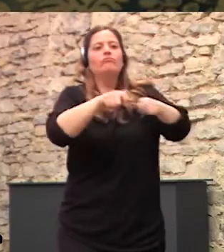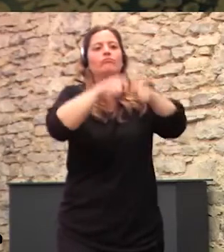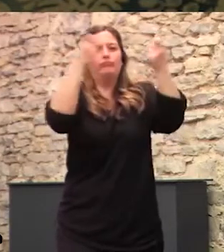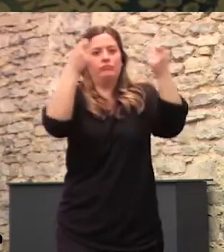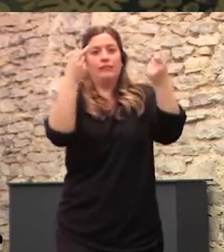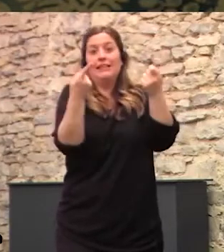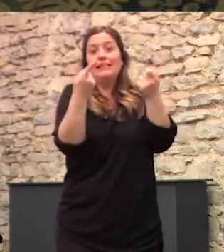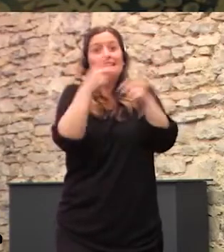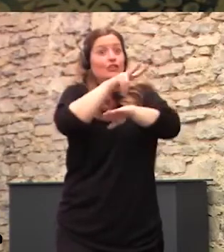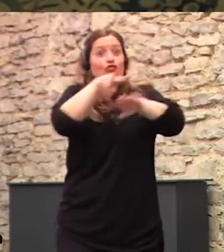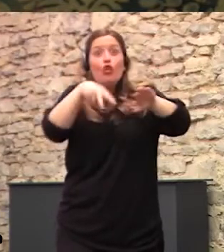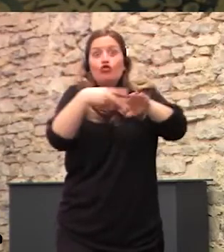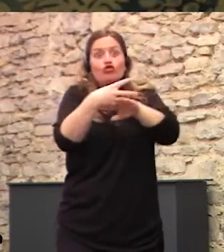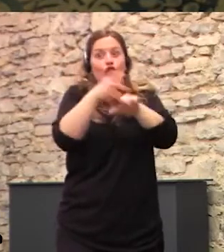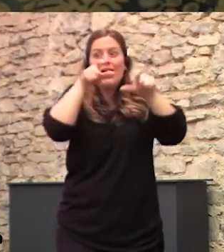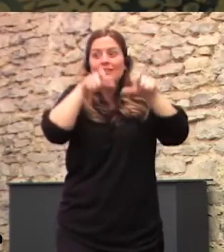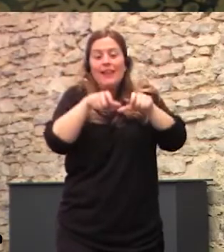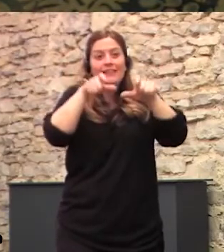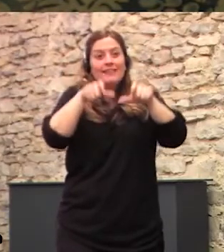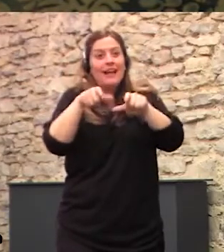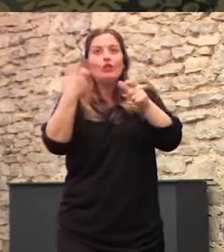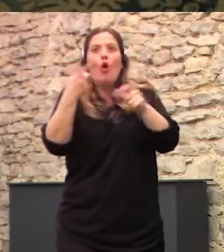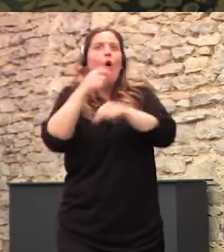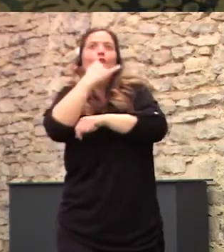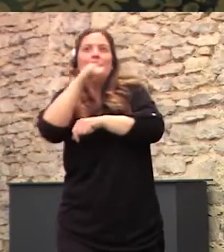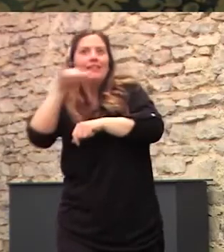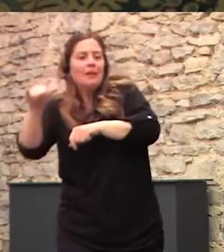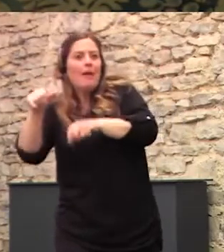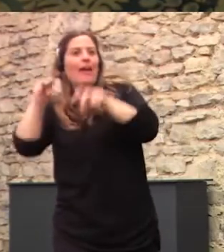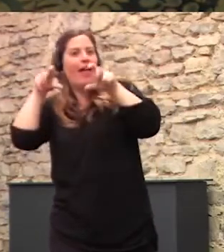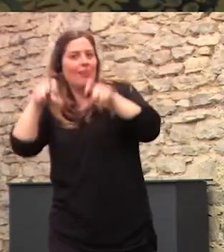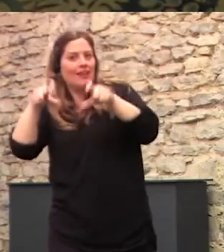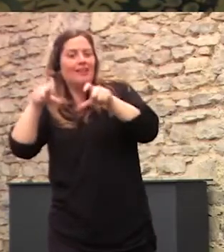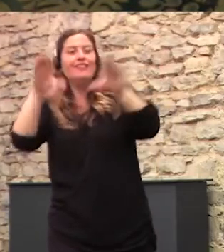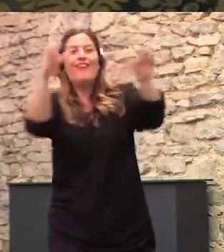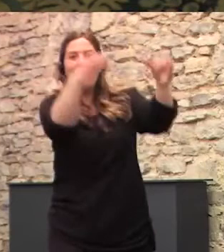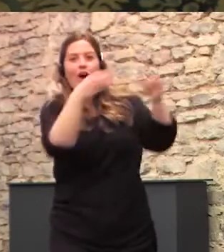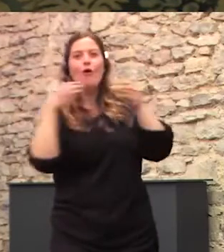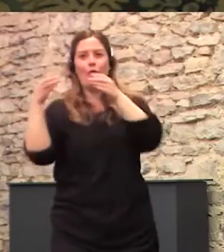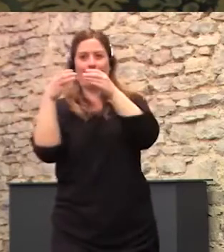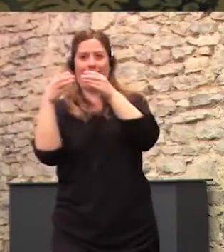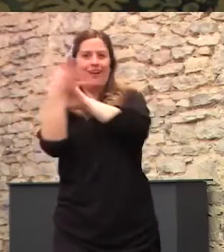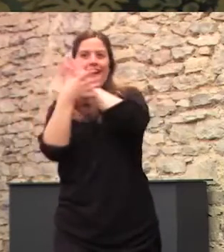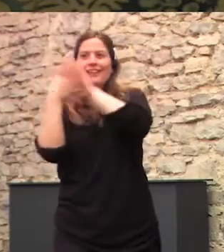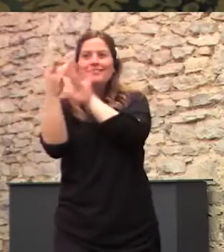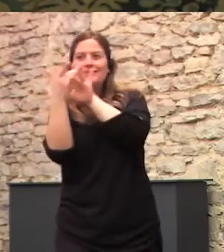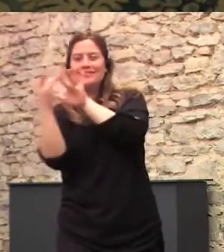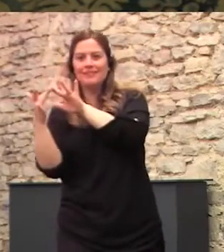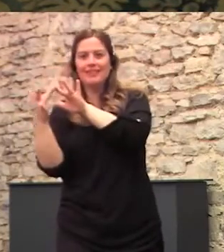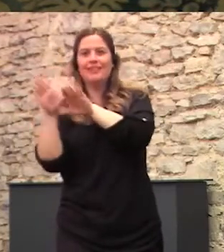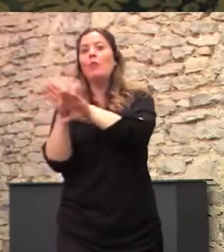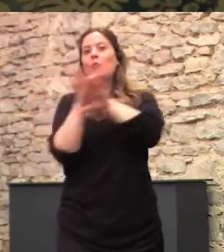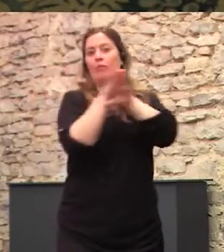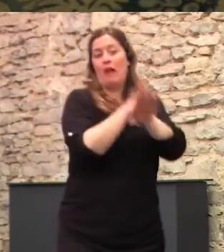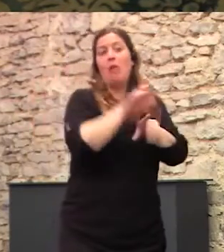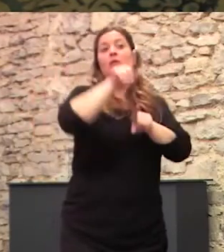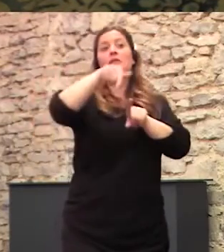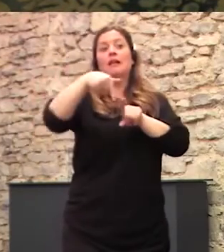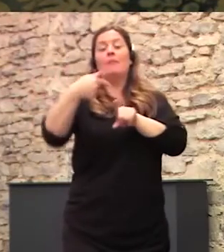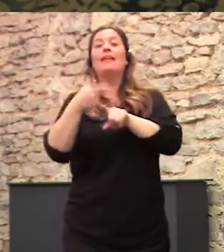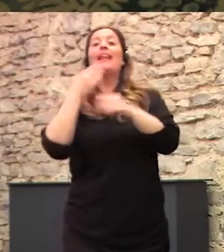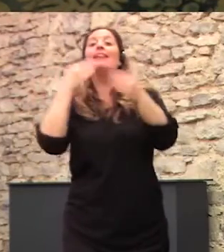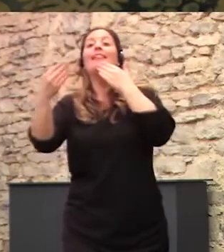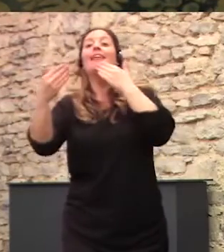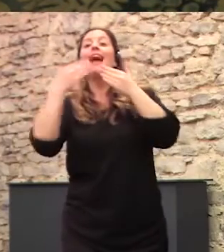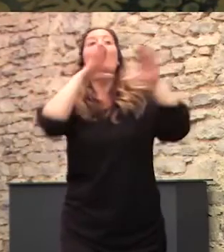horas de descanso que tienen el fin de semana. Entonces, bueno, eso por un lado. Por otro lado, a nivel del diálogo entre feminismos,